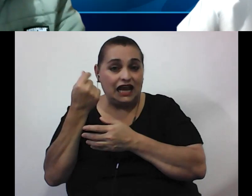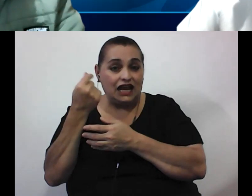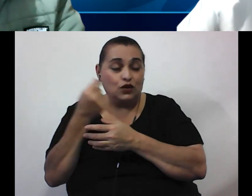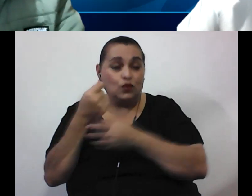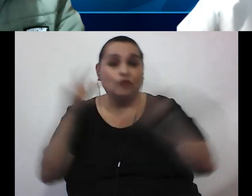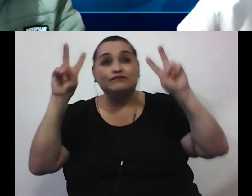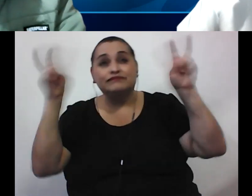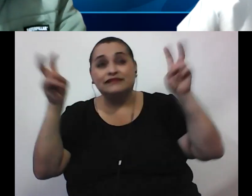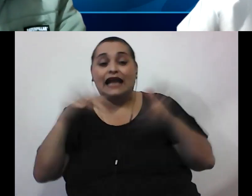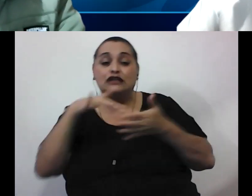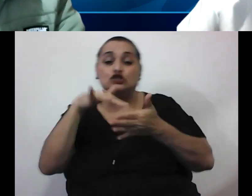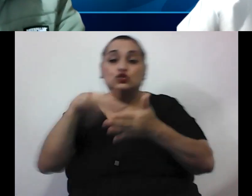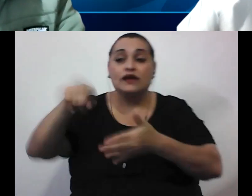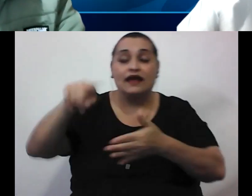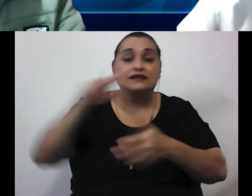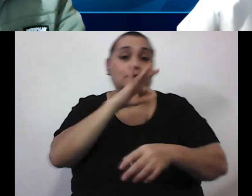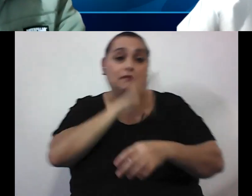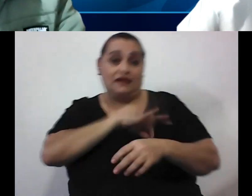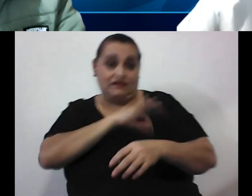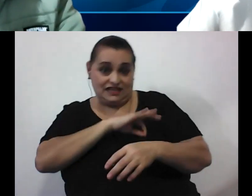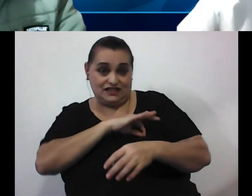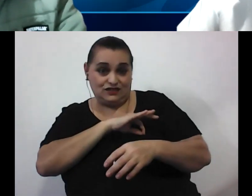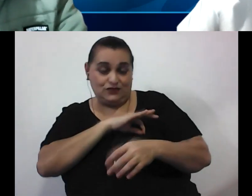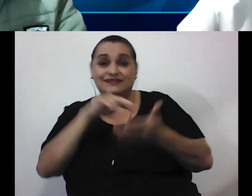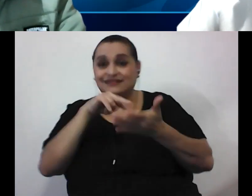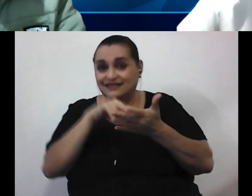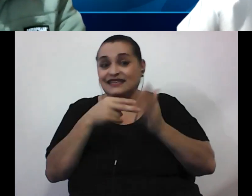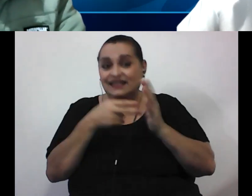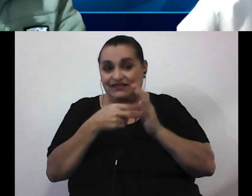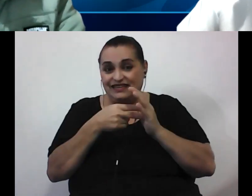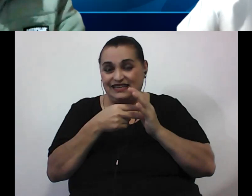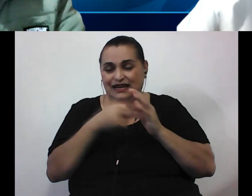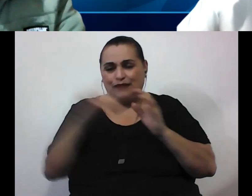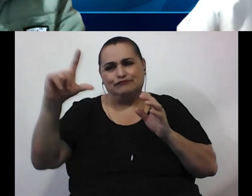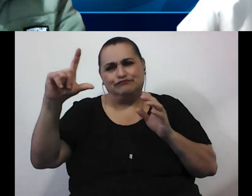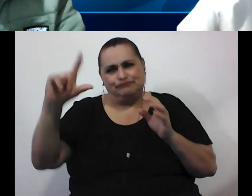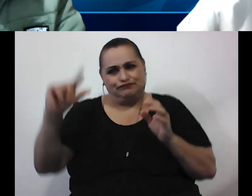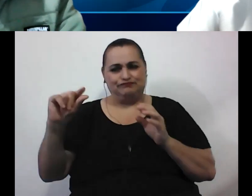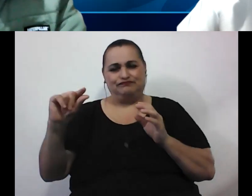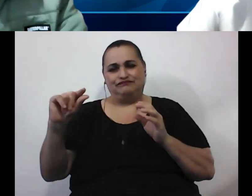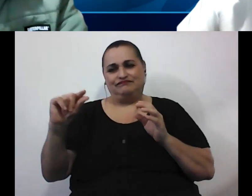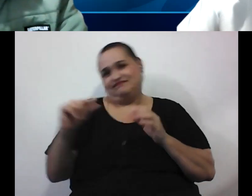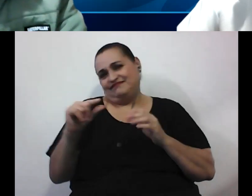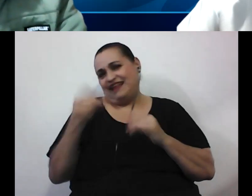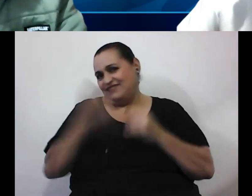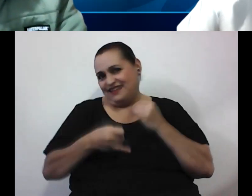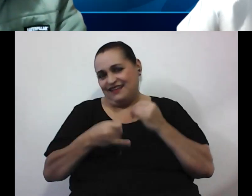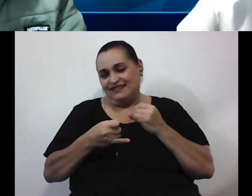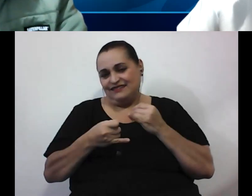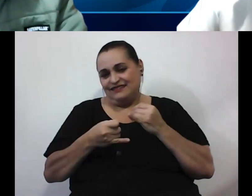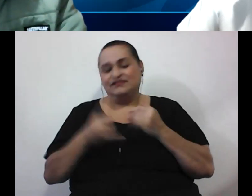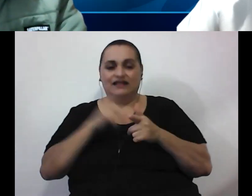ver beneficiado. Te darás cuenta que es una cantidad supremamente pequeña al final de cuentas.